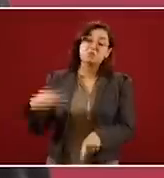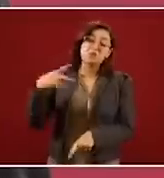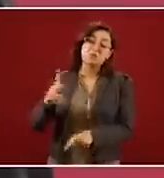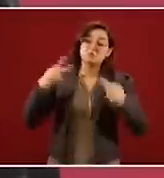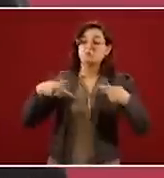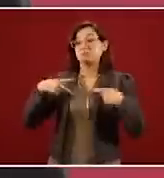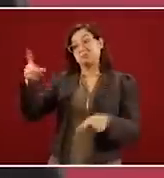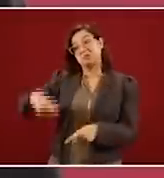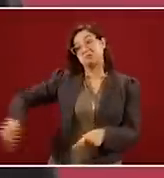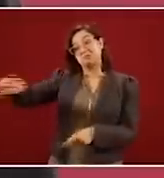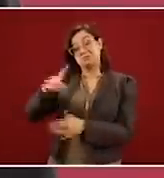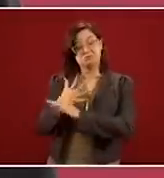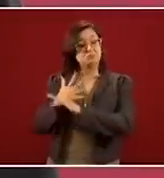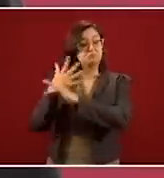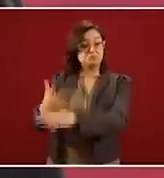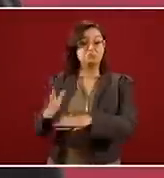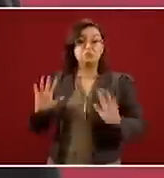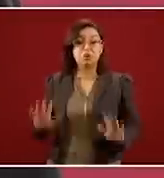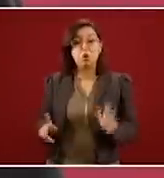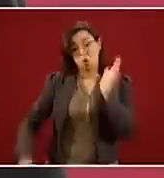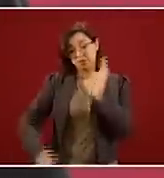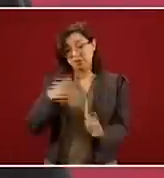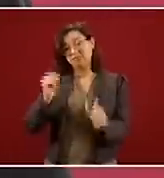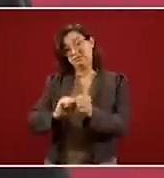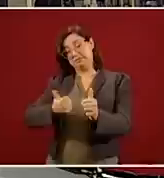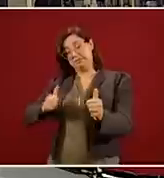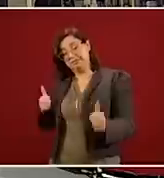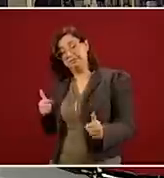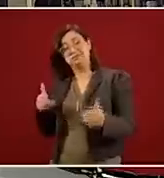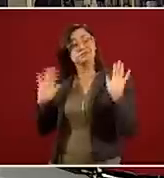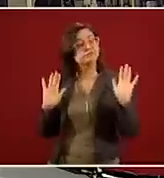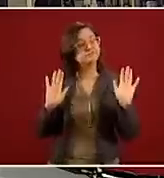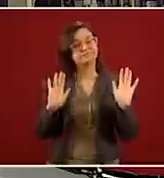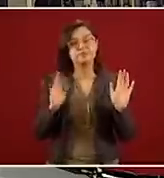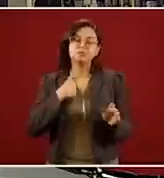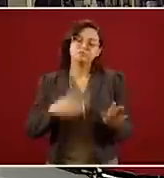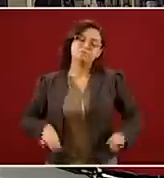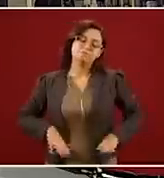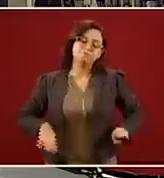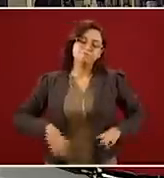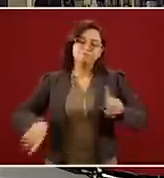No creo que se vuelva a retrogradar en México. O sea, estoy muy optimista.